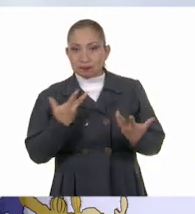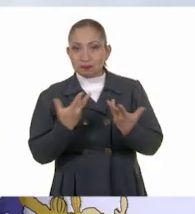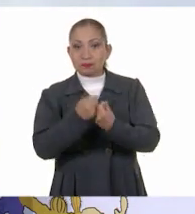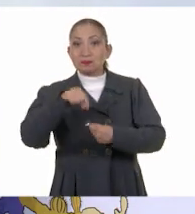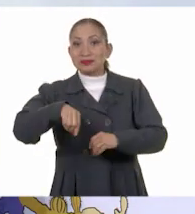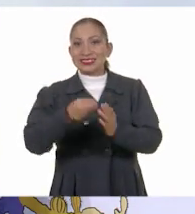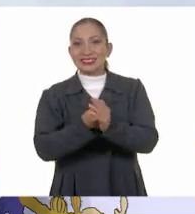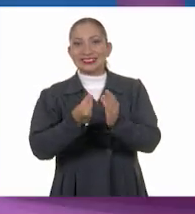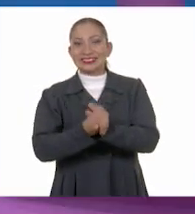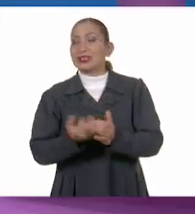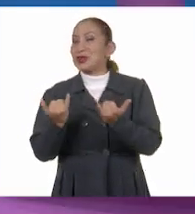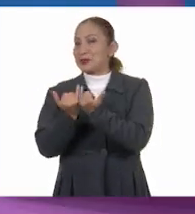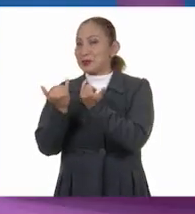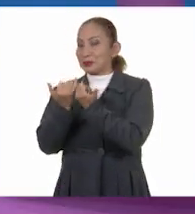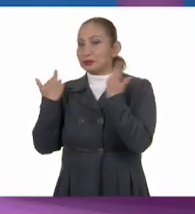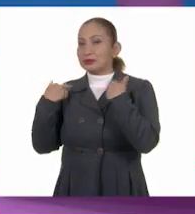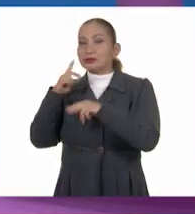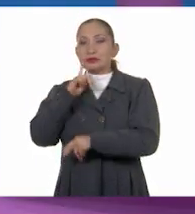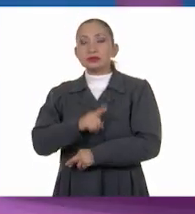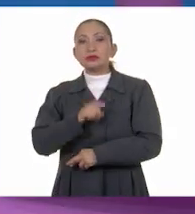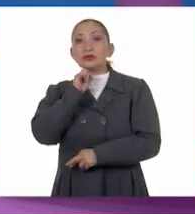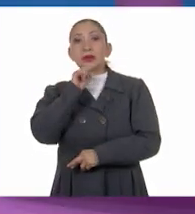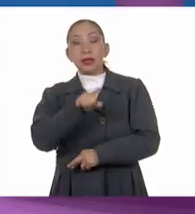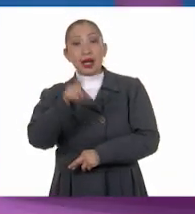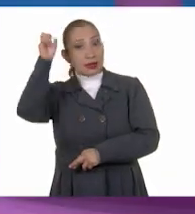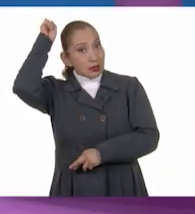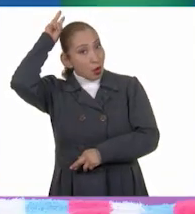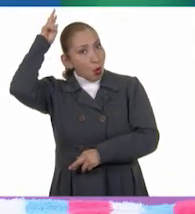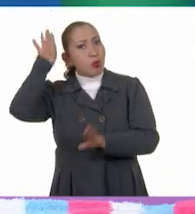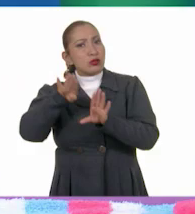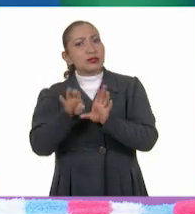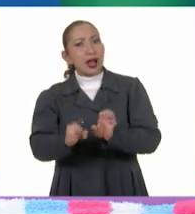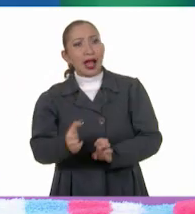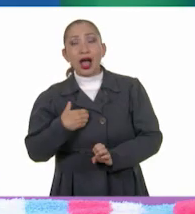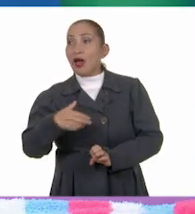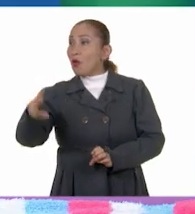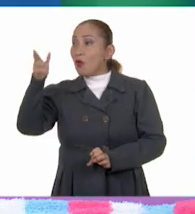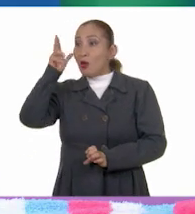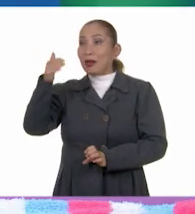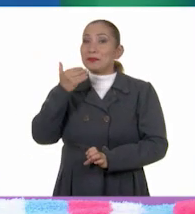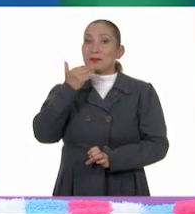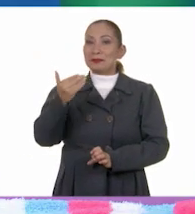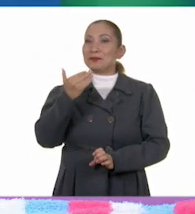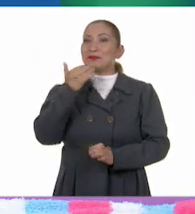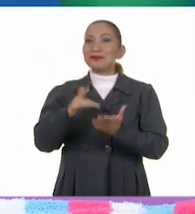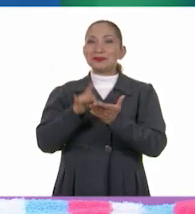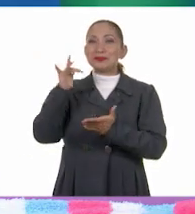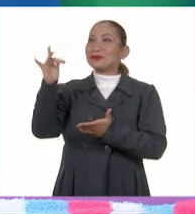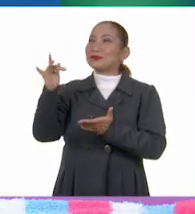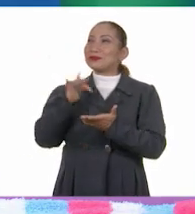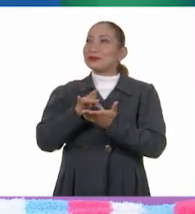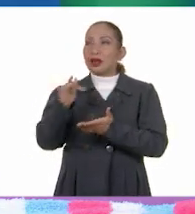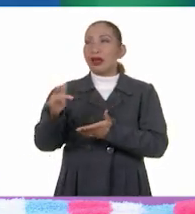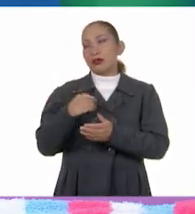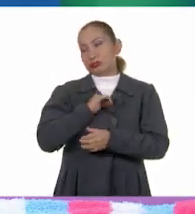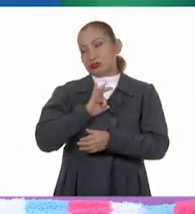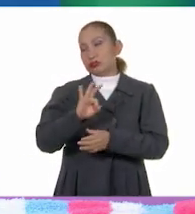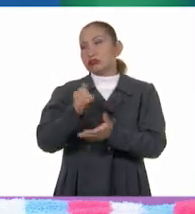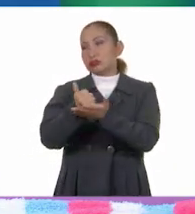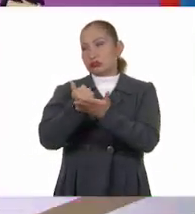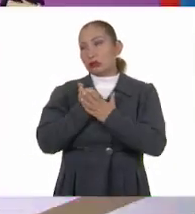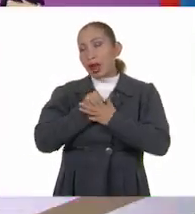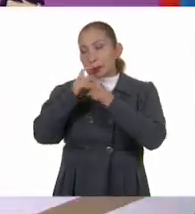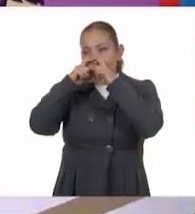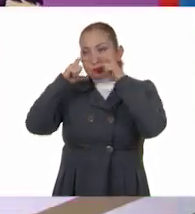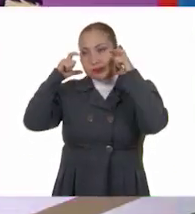esta sesión. Igualmente, maestra. Y también Raulito. Raulito, ¿cómo estás? Bienvenido. Hola, muy bien. Muchas gracias. Ay, ¿me puedes ayudar